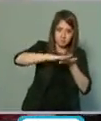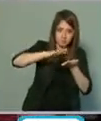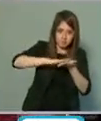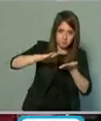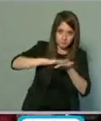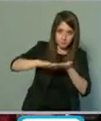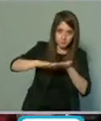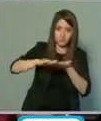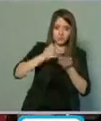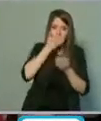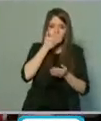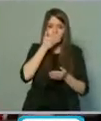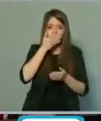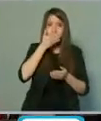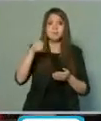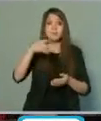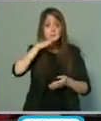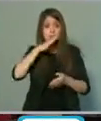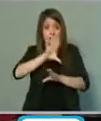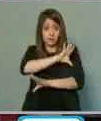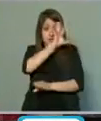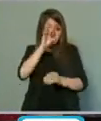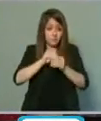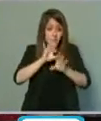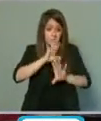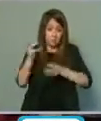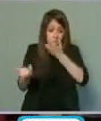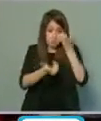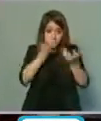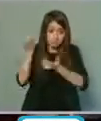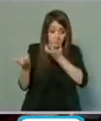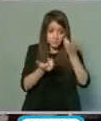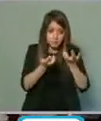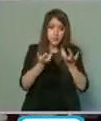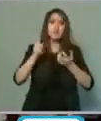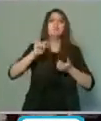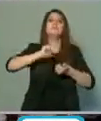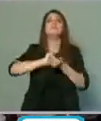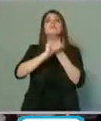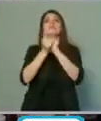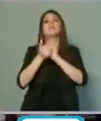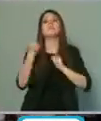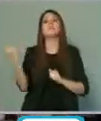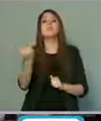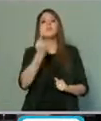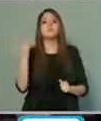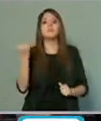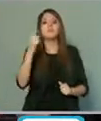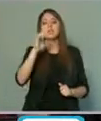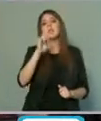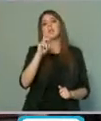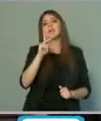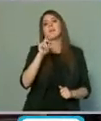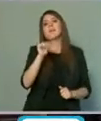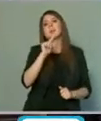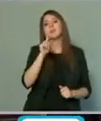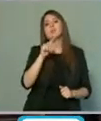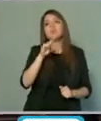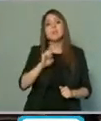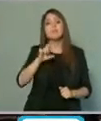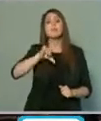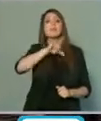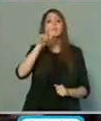de elote. Cuando el elote ya está cocido, que son los granitos, se le licúa epazote y chiles